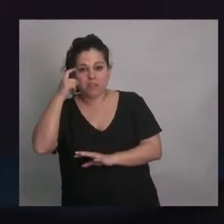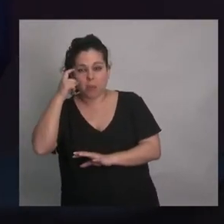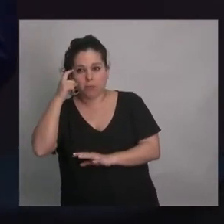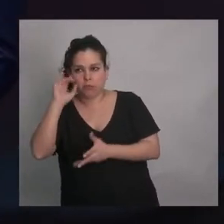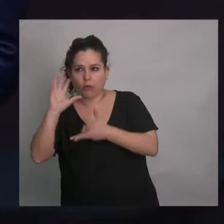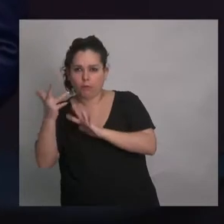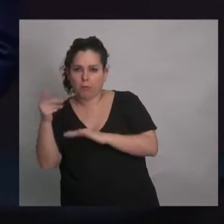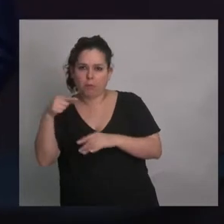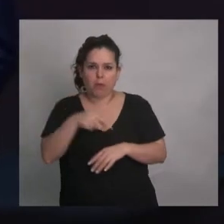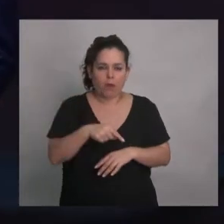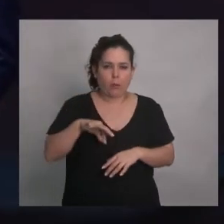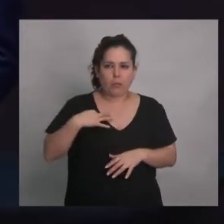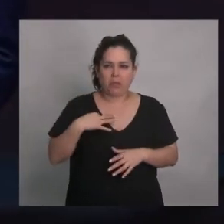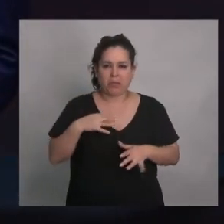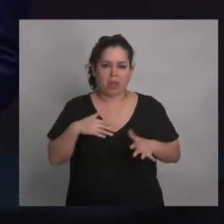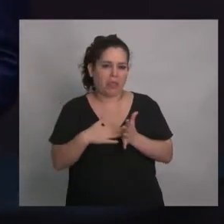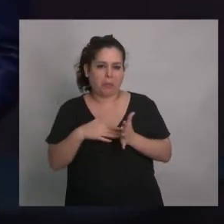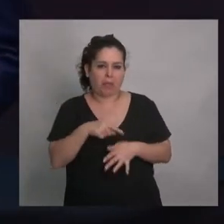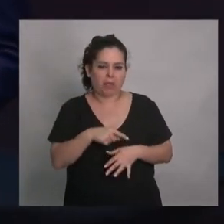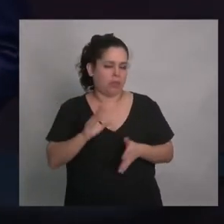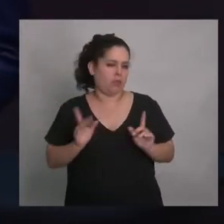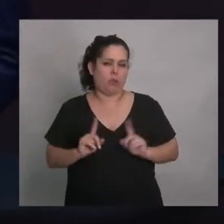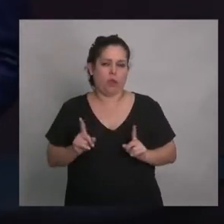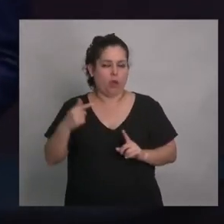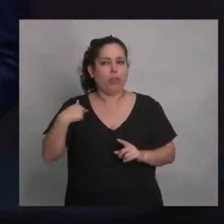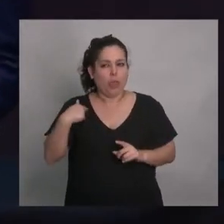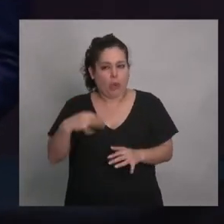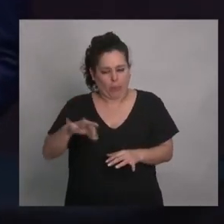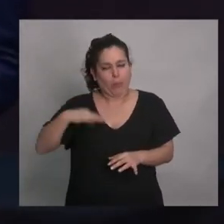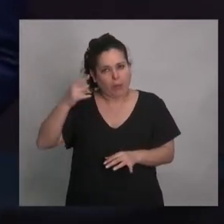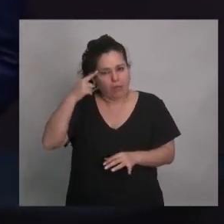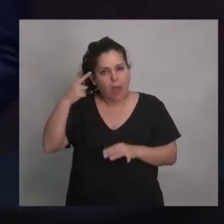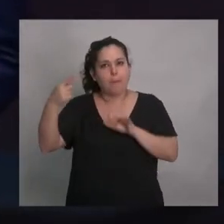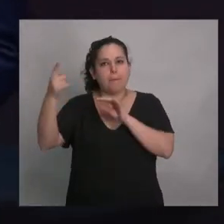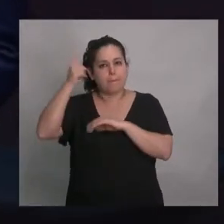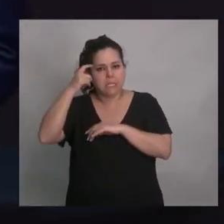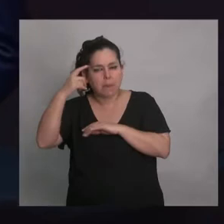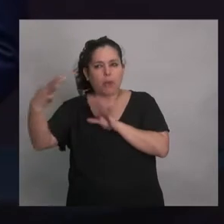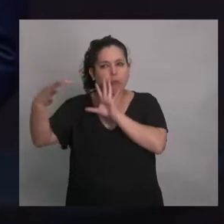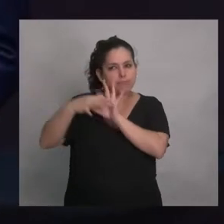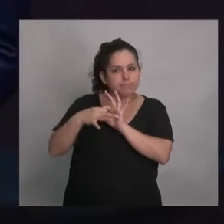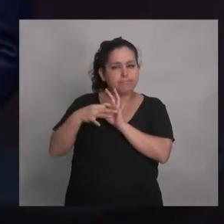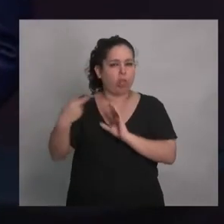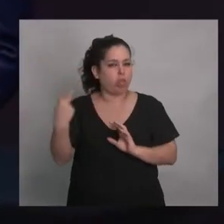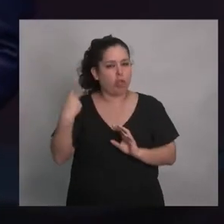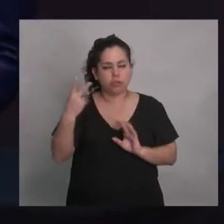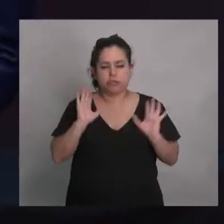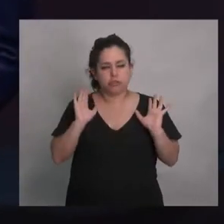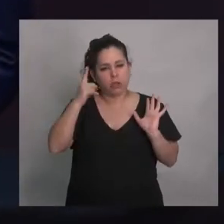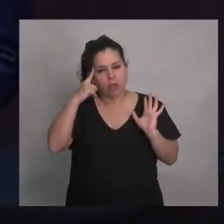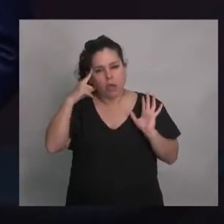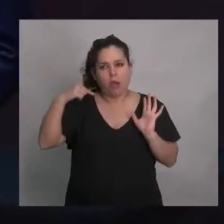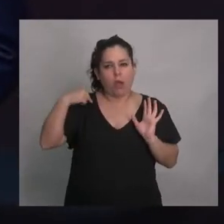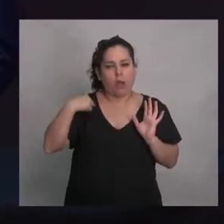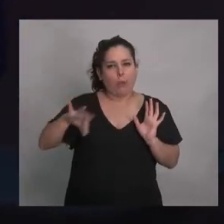vivimos la coherencia entre el pensamiento y la vida es fundamental y lo que estamos